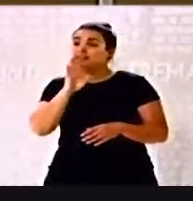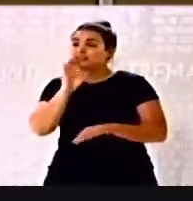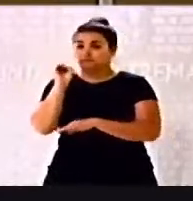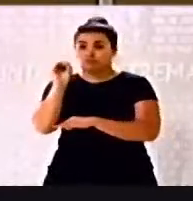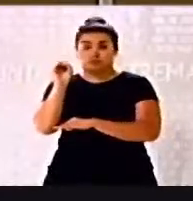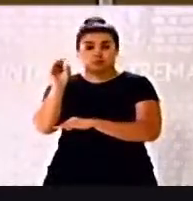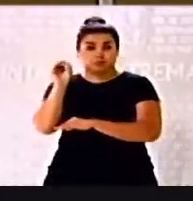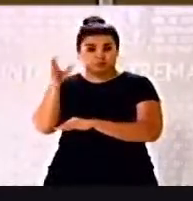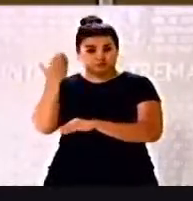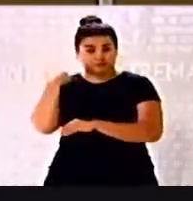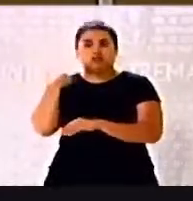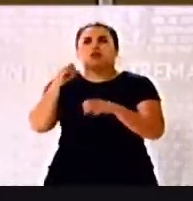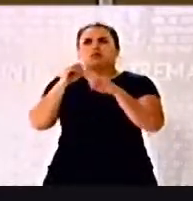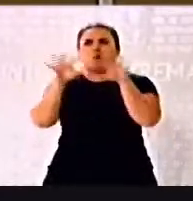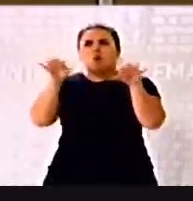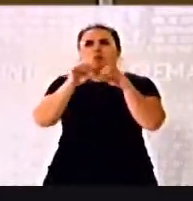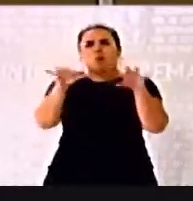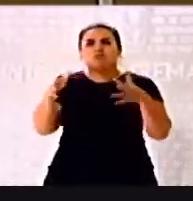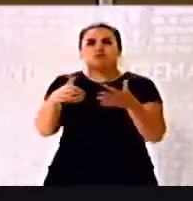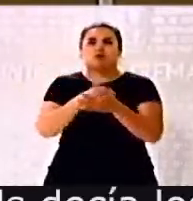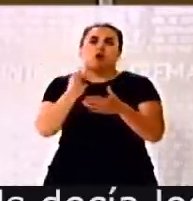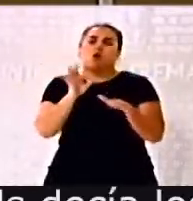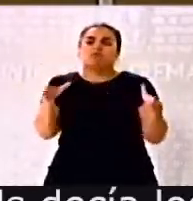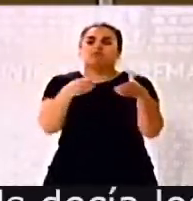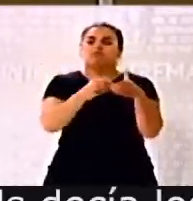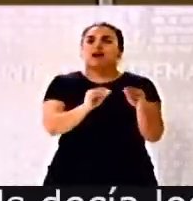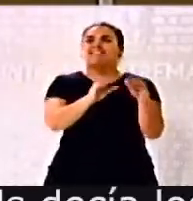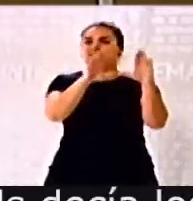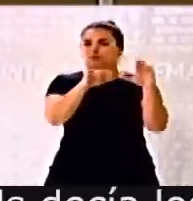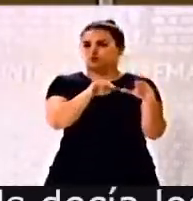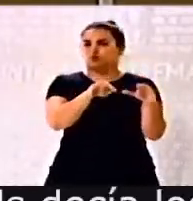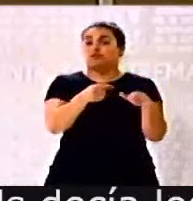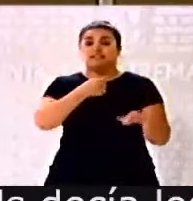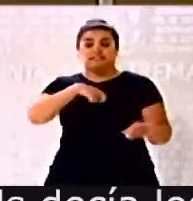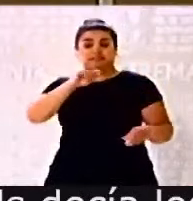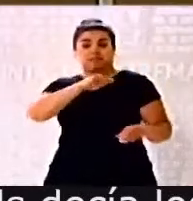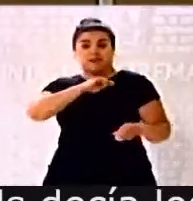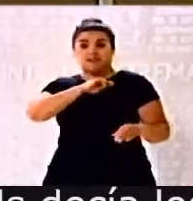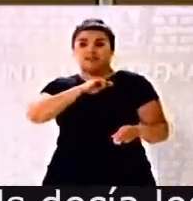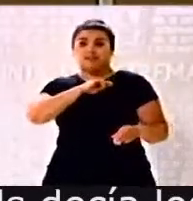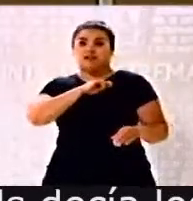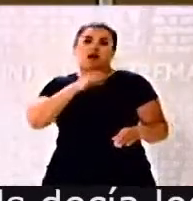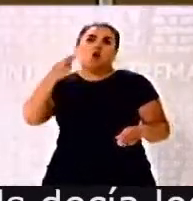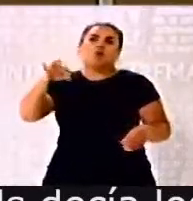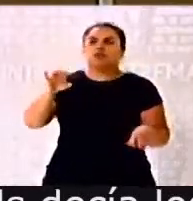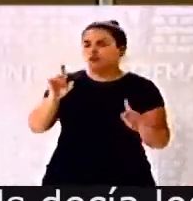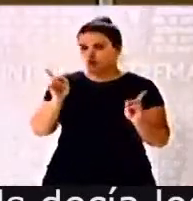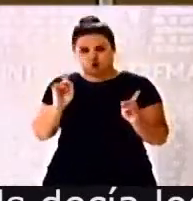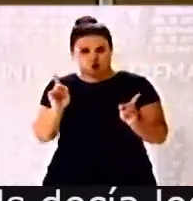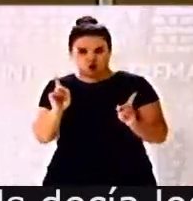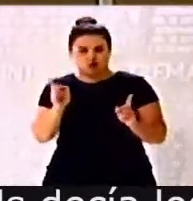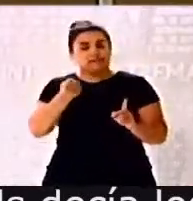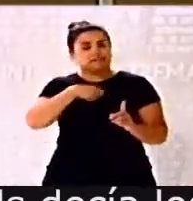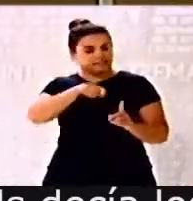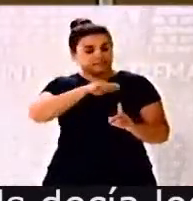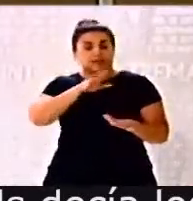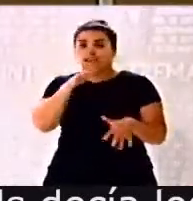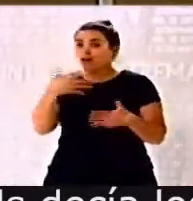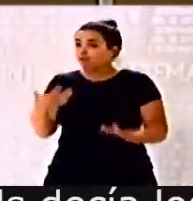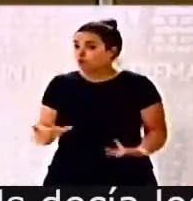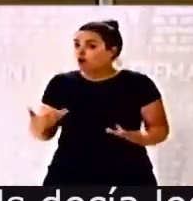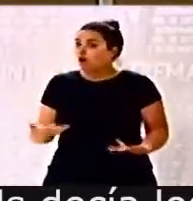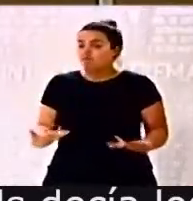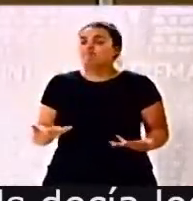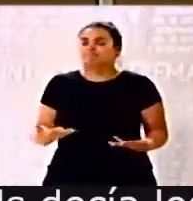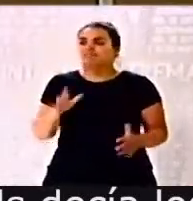comparecencias, han tenido brotes o han tenido focos activos. España no es un caso aislado. España en estos momentos,